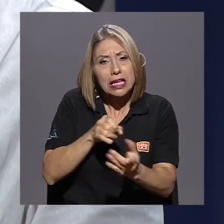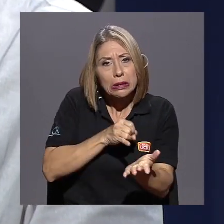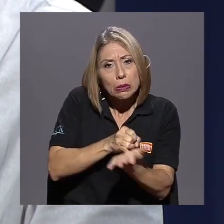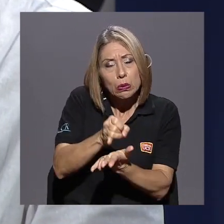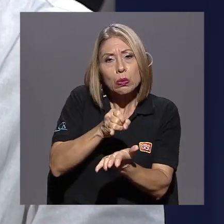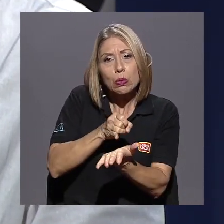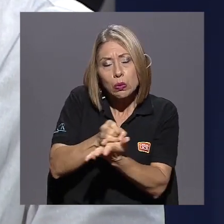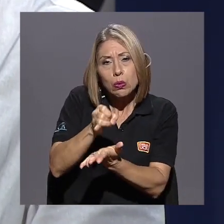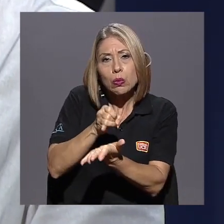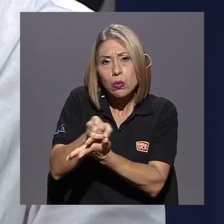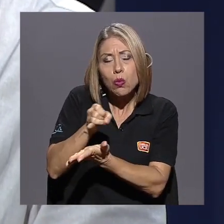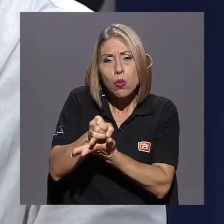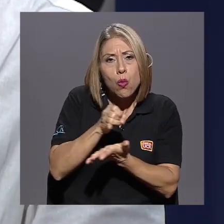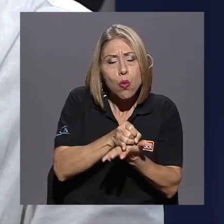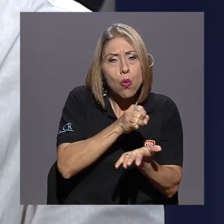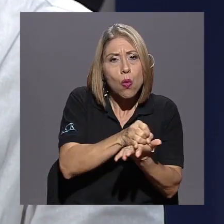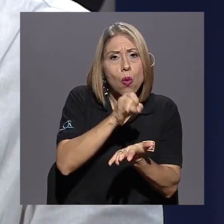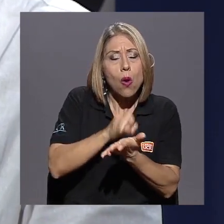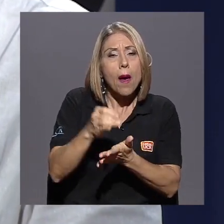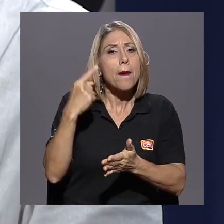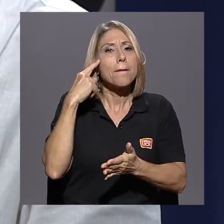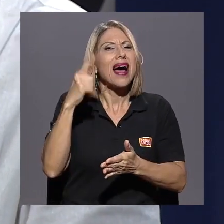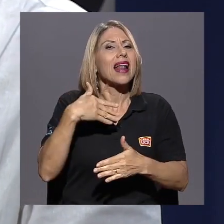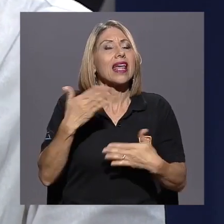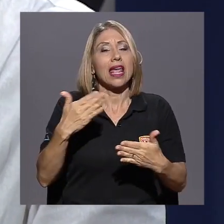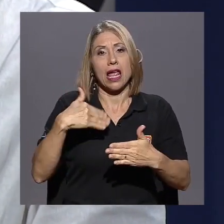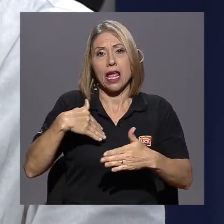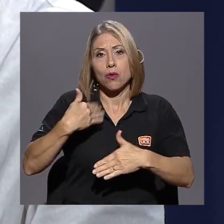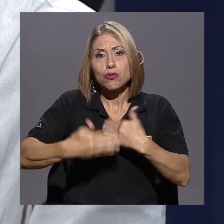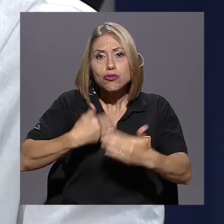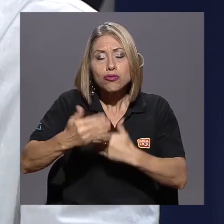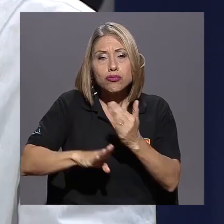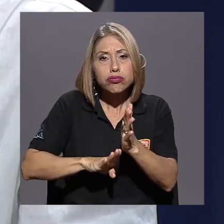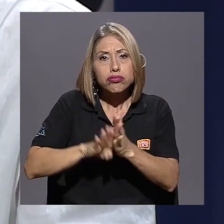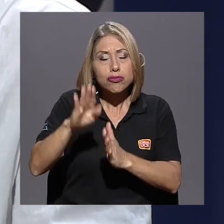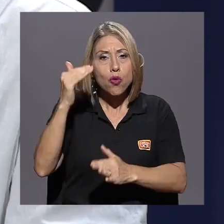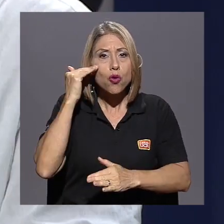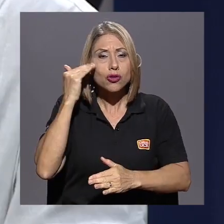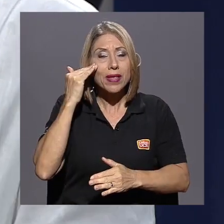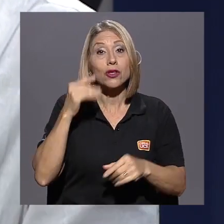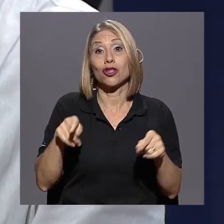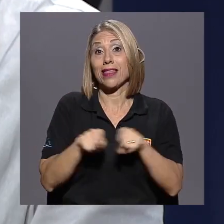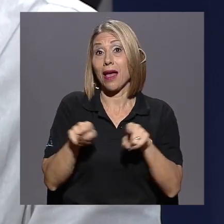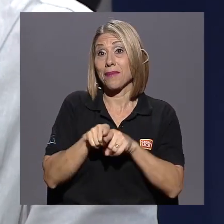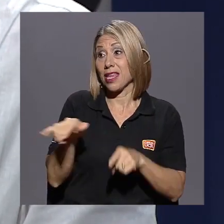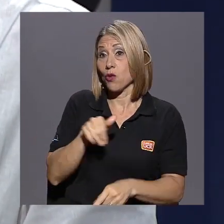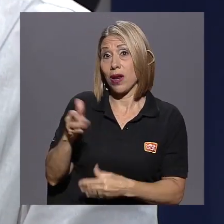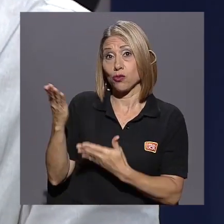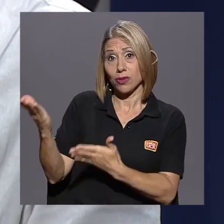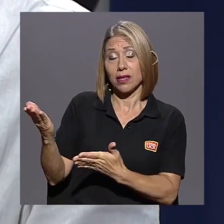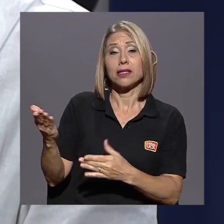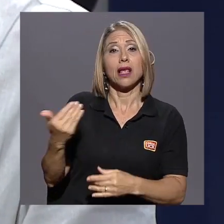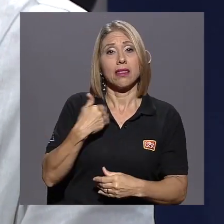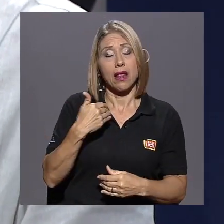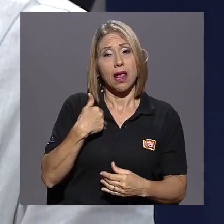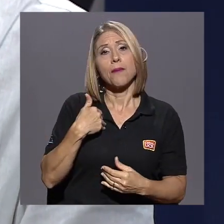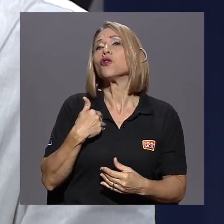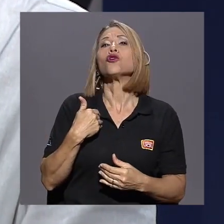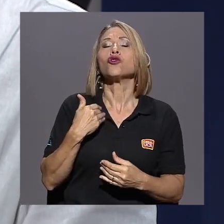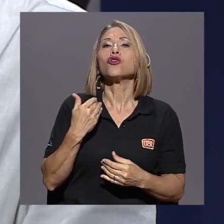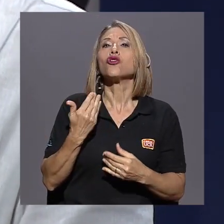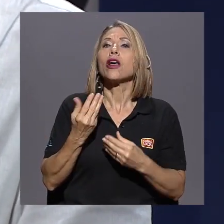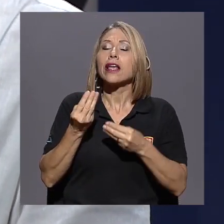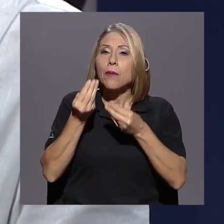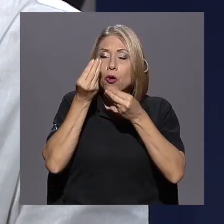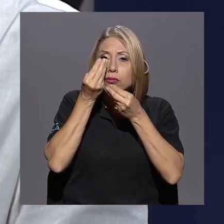realizado investigaciones para avanzar conocimientos también tenemos como ustedes aquí esta tarea de generar conocimientos